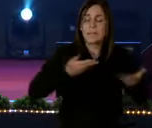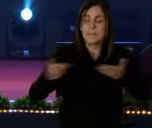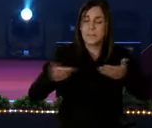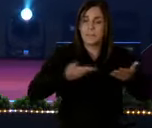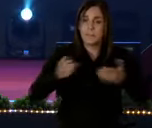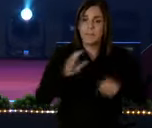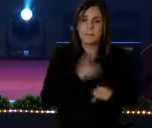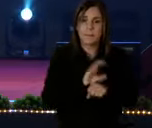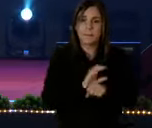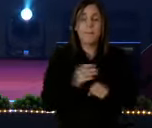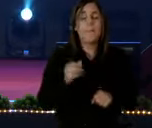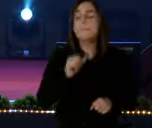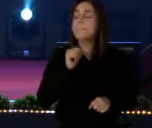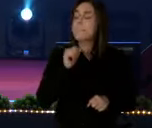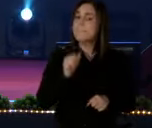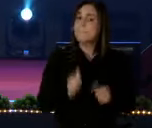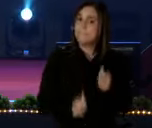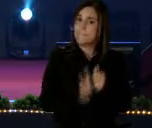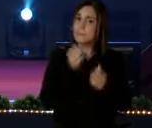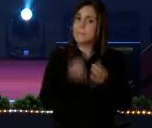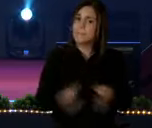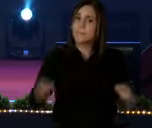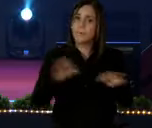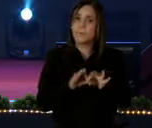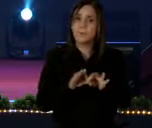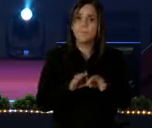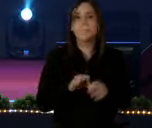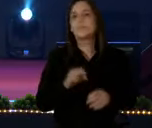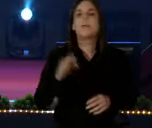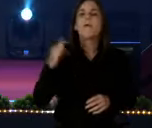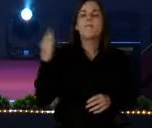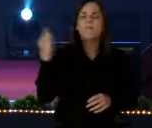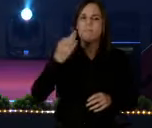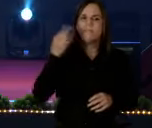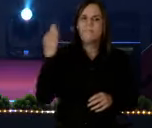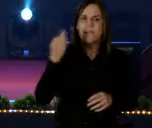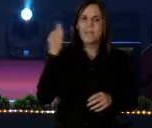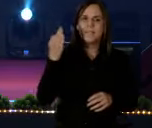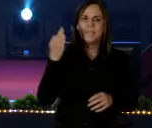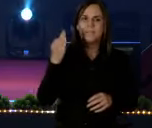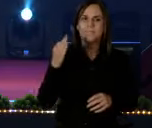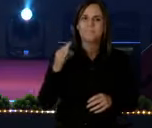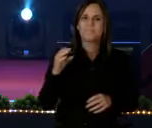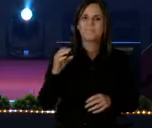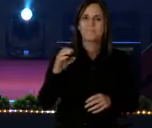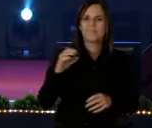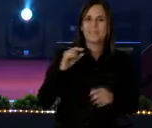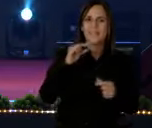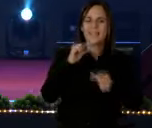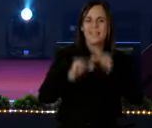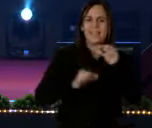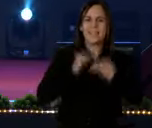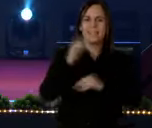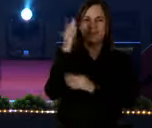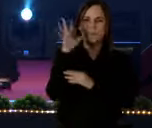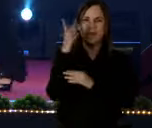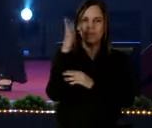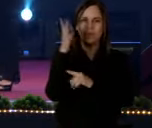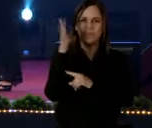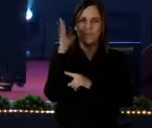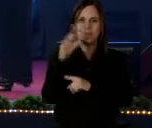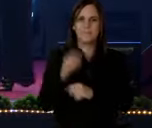más importante. Y el viernes, los viernes son de GA, así que tenemos un tremendo anuncio.